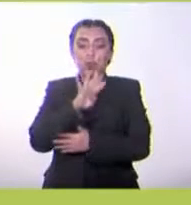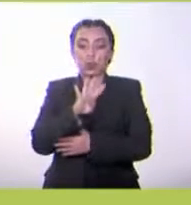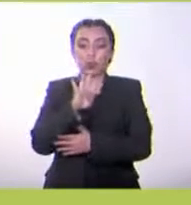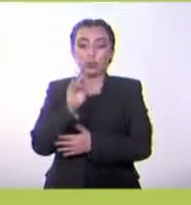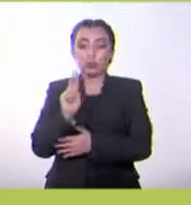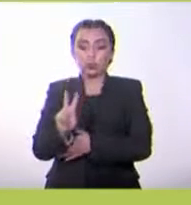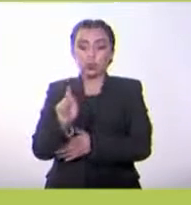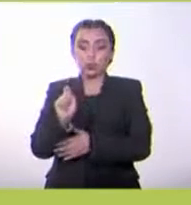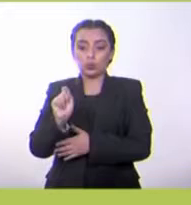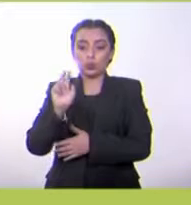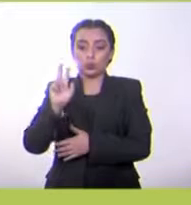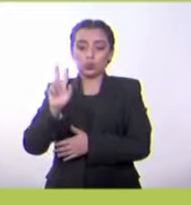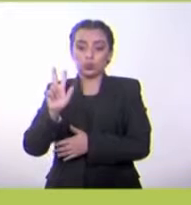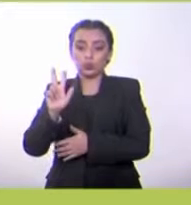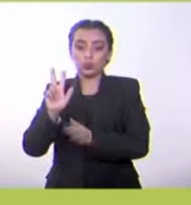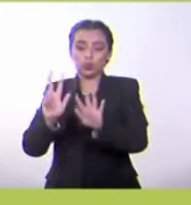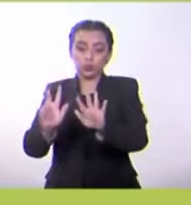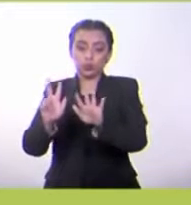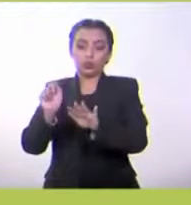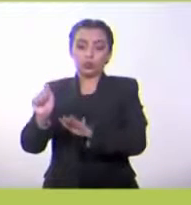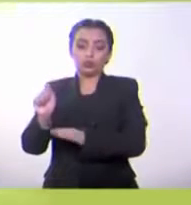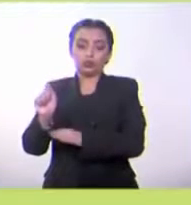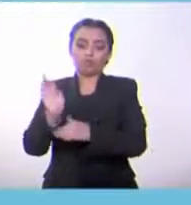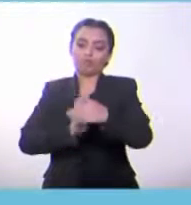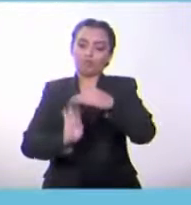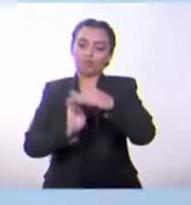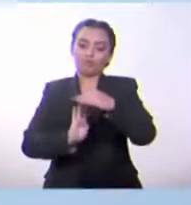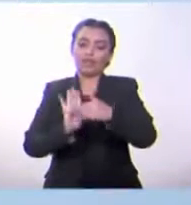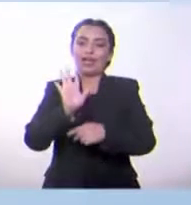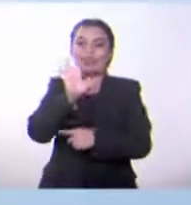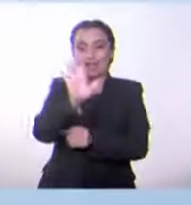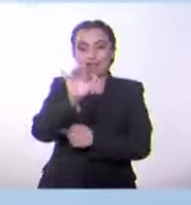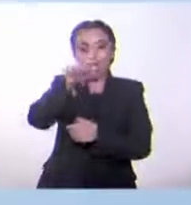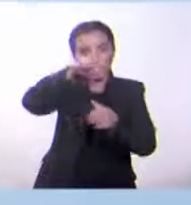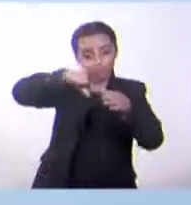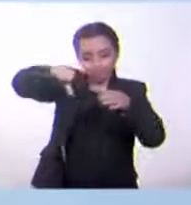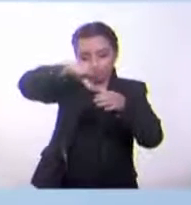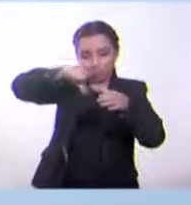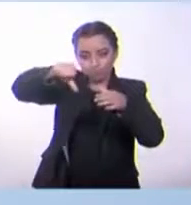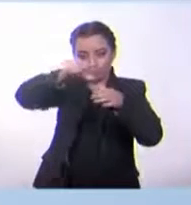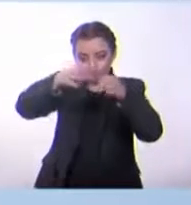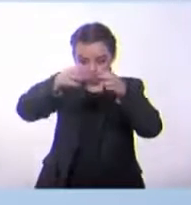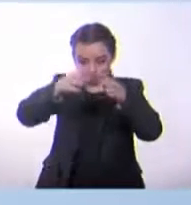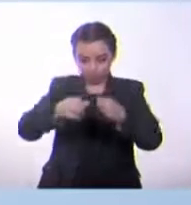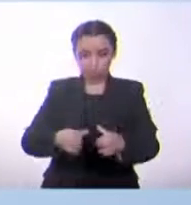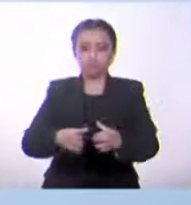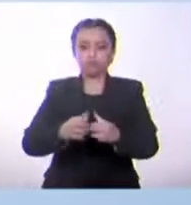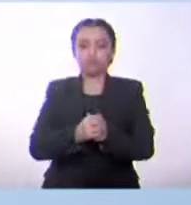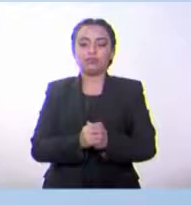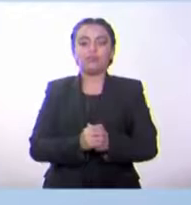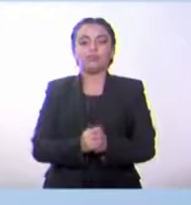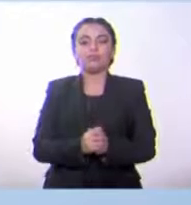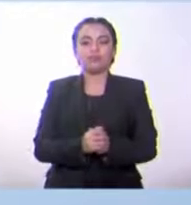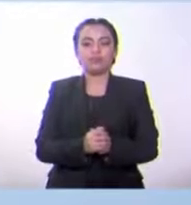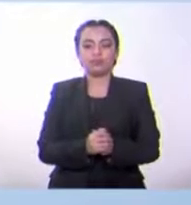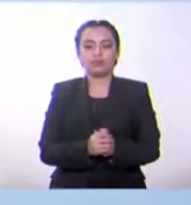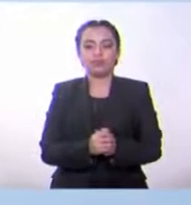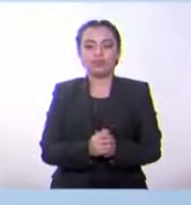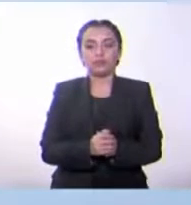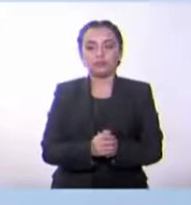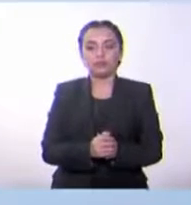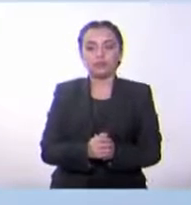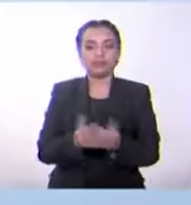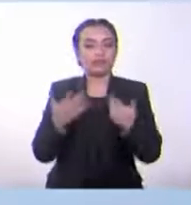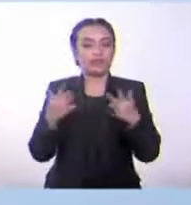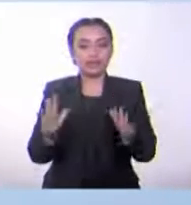en 5 litros de disolución. Nos piden que calculemos la normalidad. Ya tengo anotadas acá